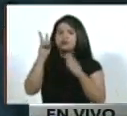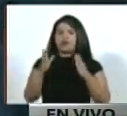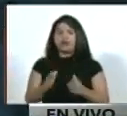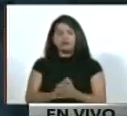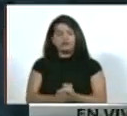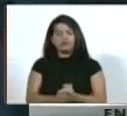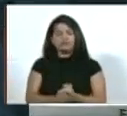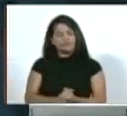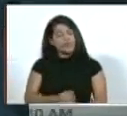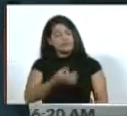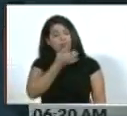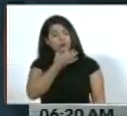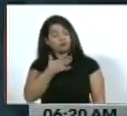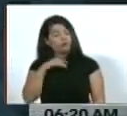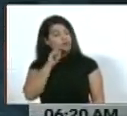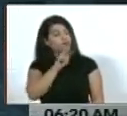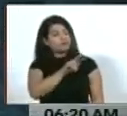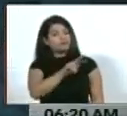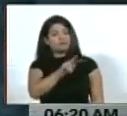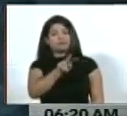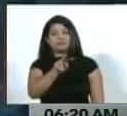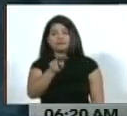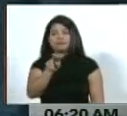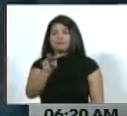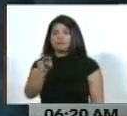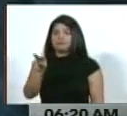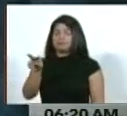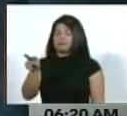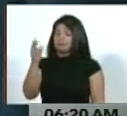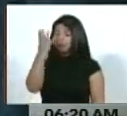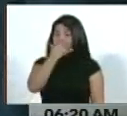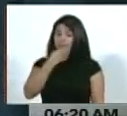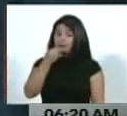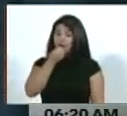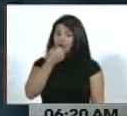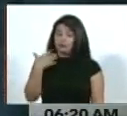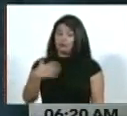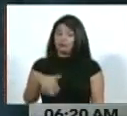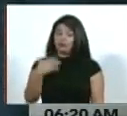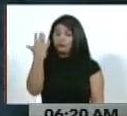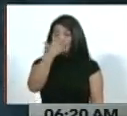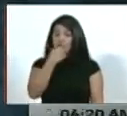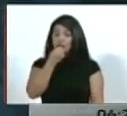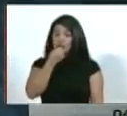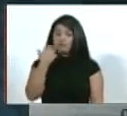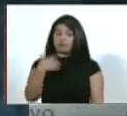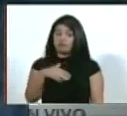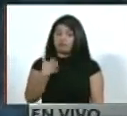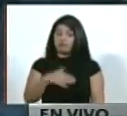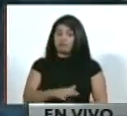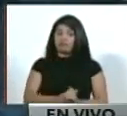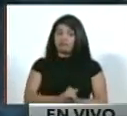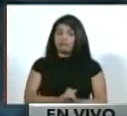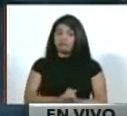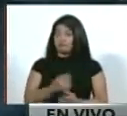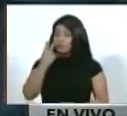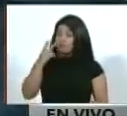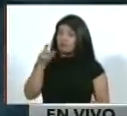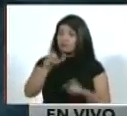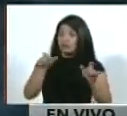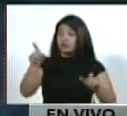es ver este escenario lleno de hombres y